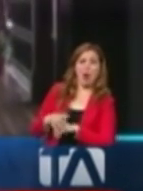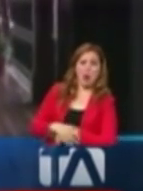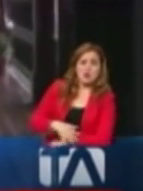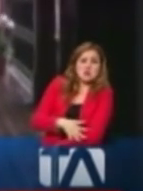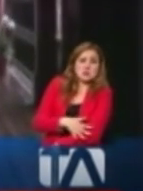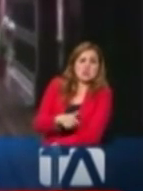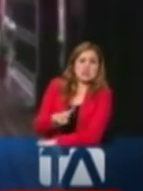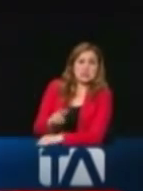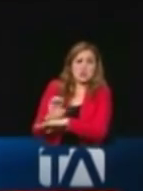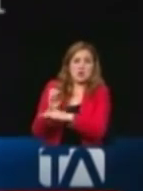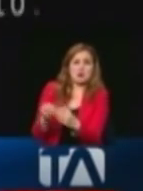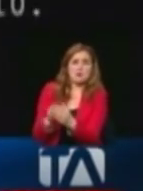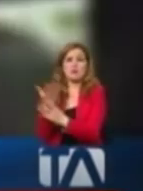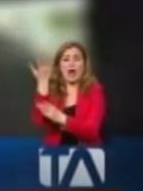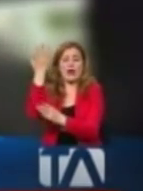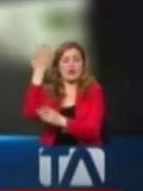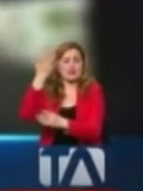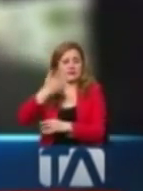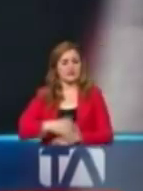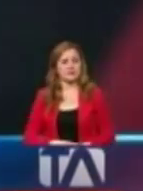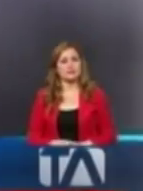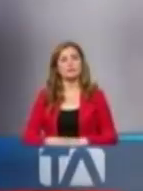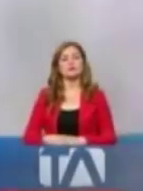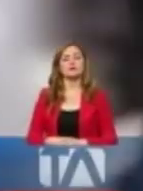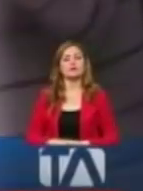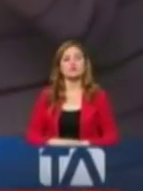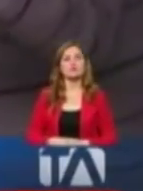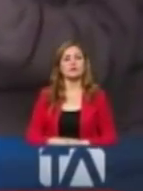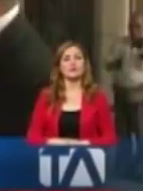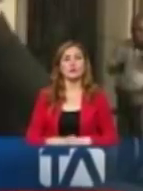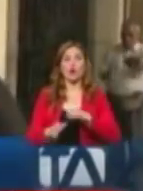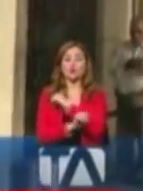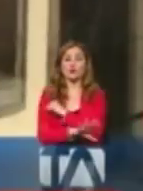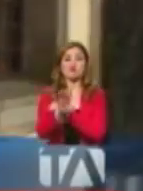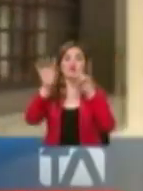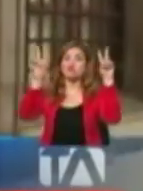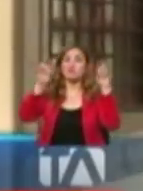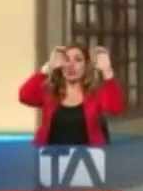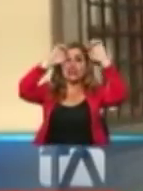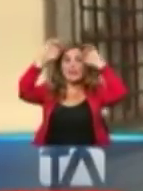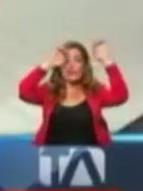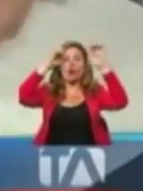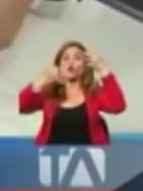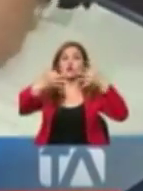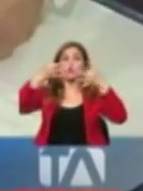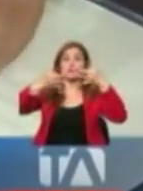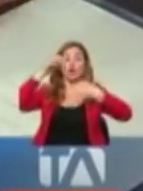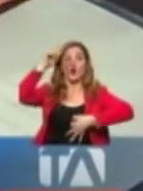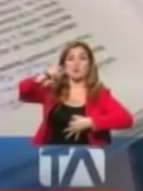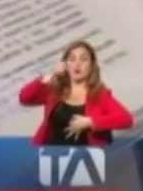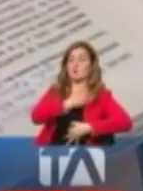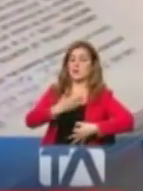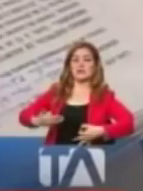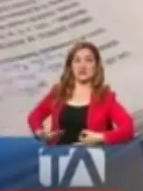el renacer de un país. La Megan nació a las 6 de la tarde. No obstante, a esta campaña se acompañó una estrategia judicial paralela